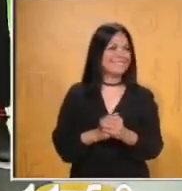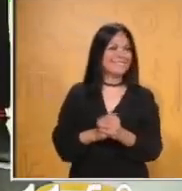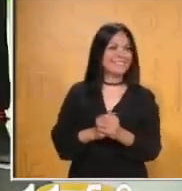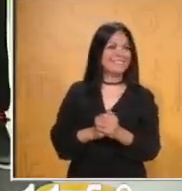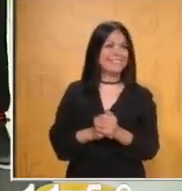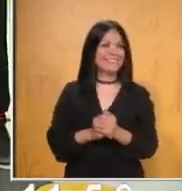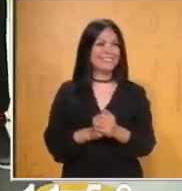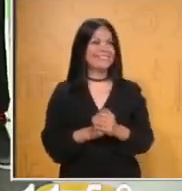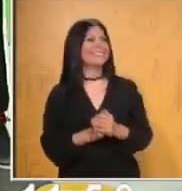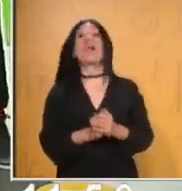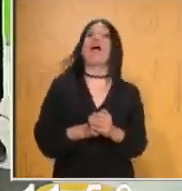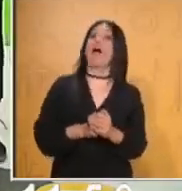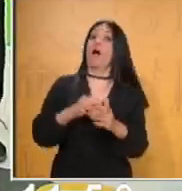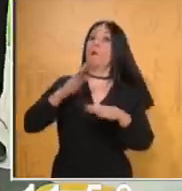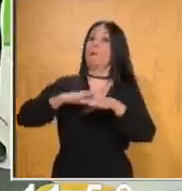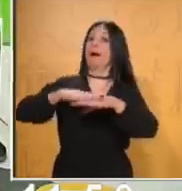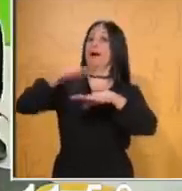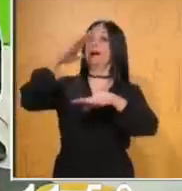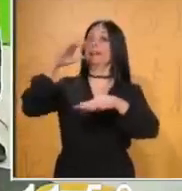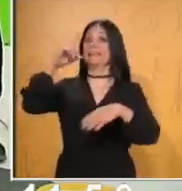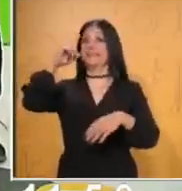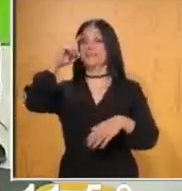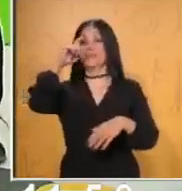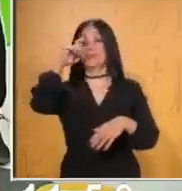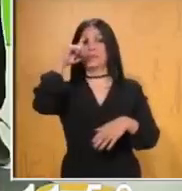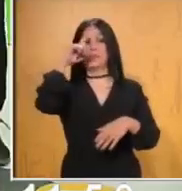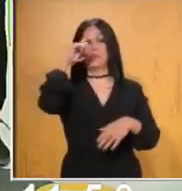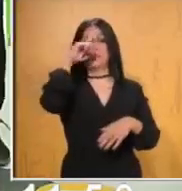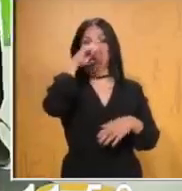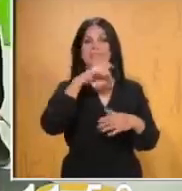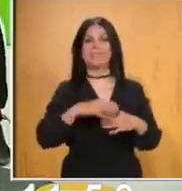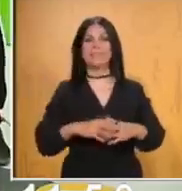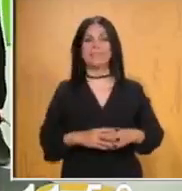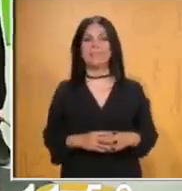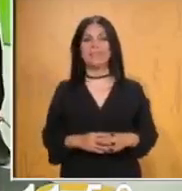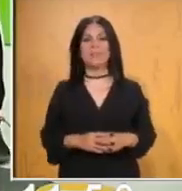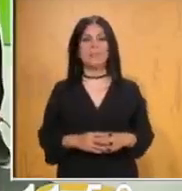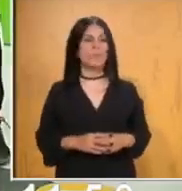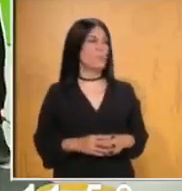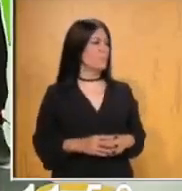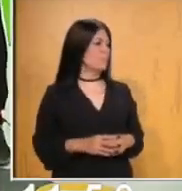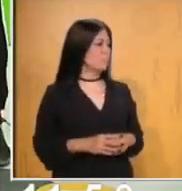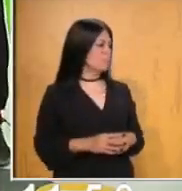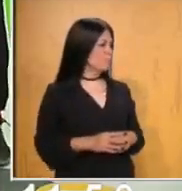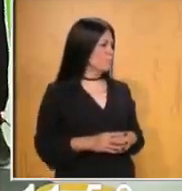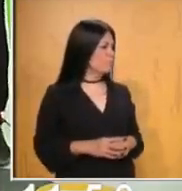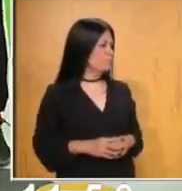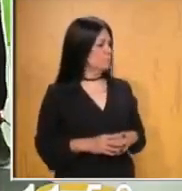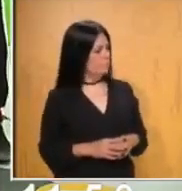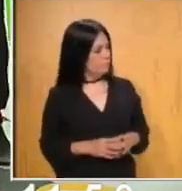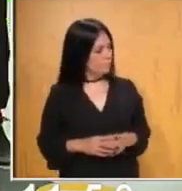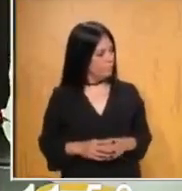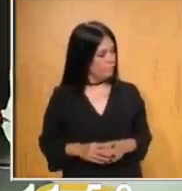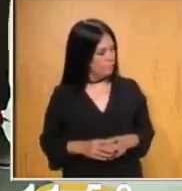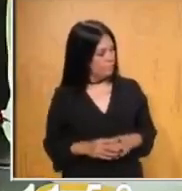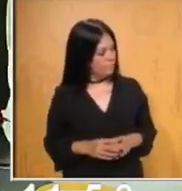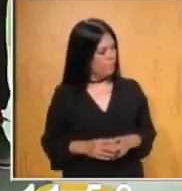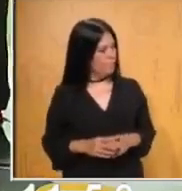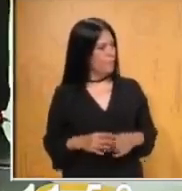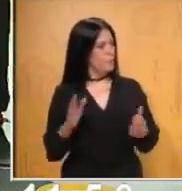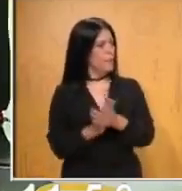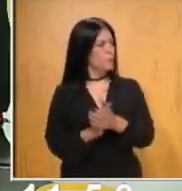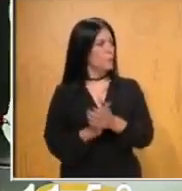hacerlo. Nivel 3, maestra. Aquí vamos a trabajar un poquito la parte inferior del cuerpo, las piernitas. Y